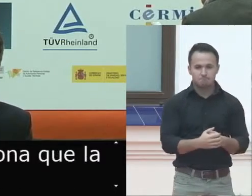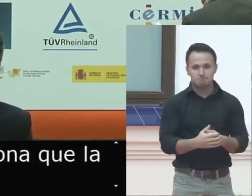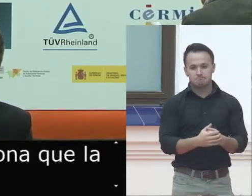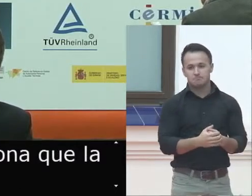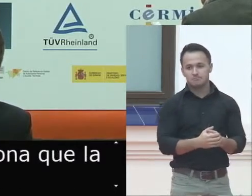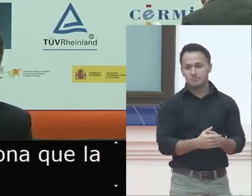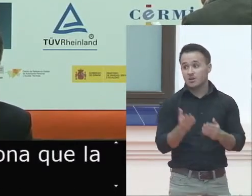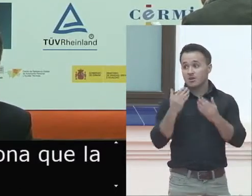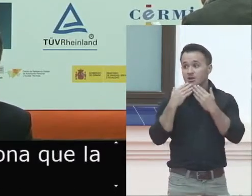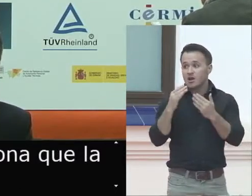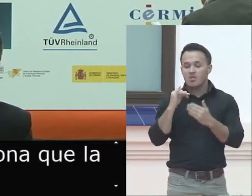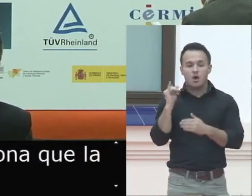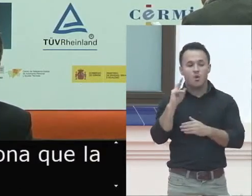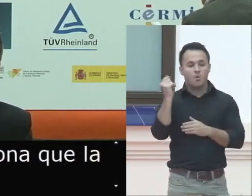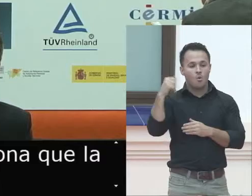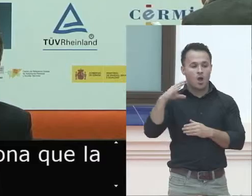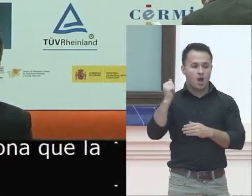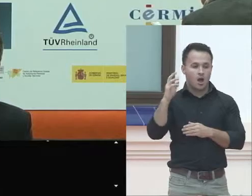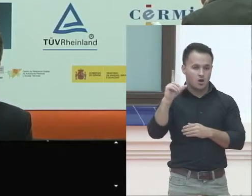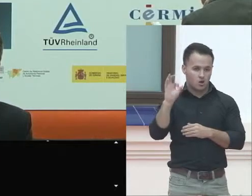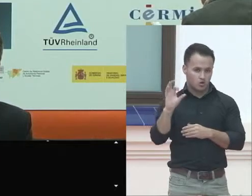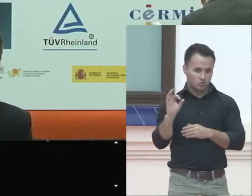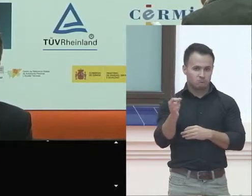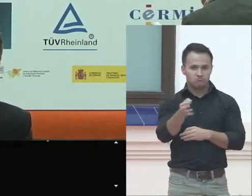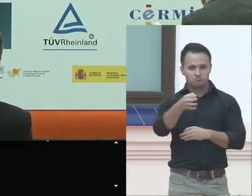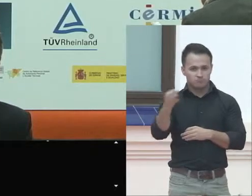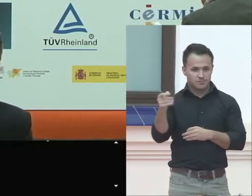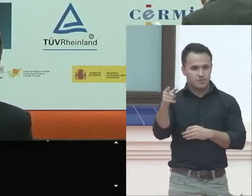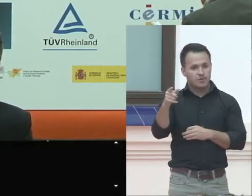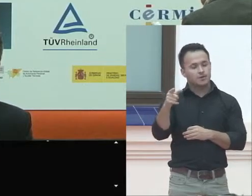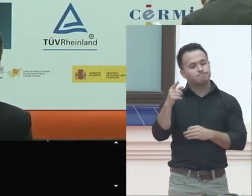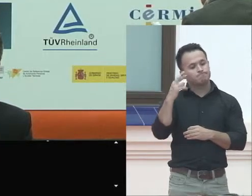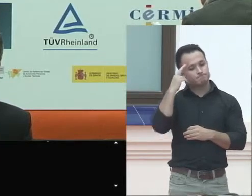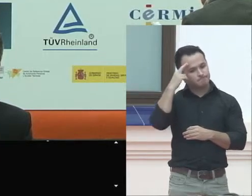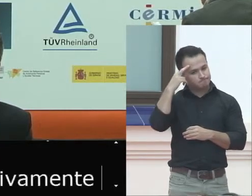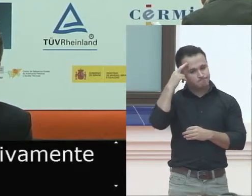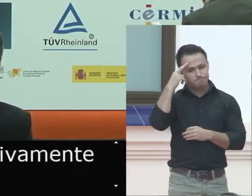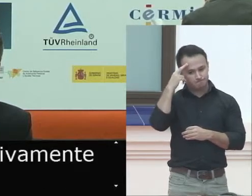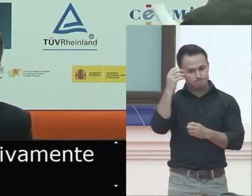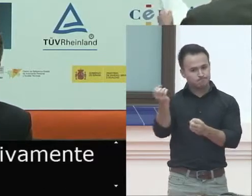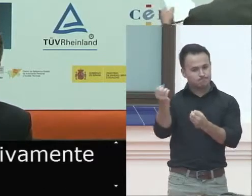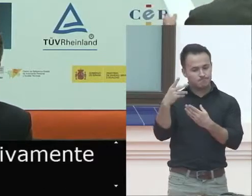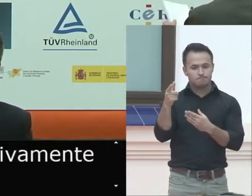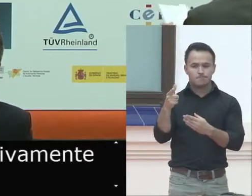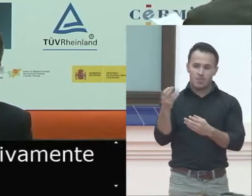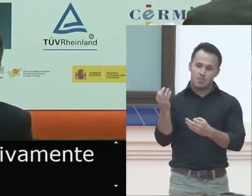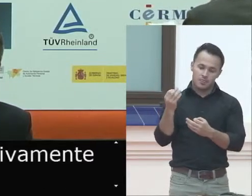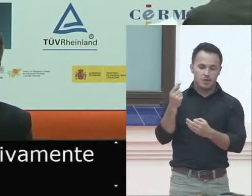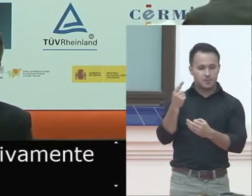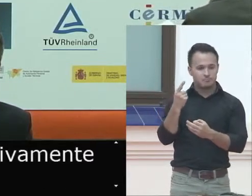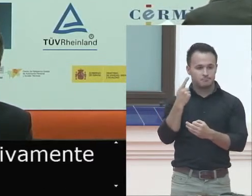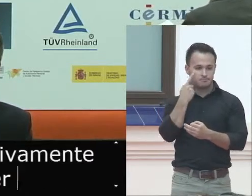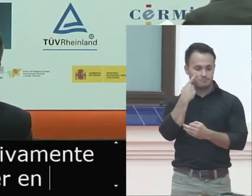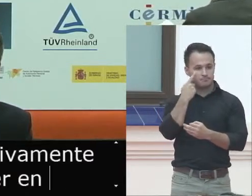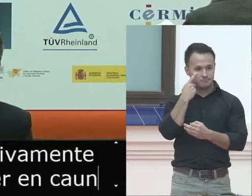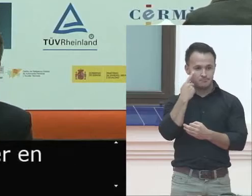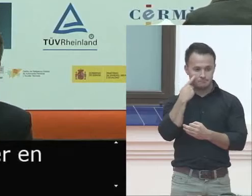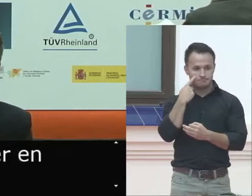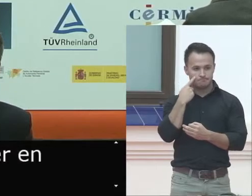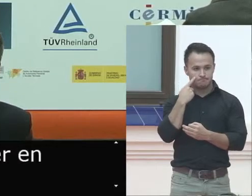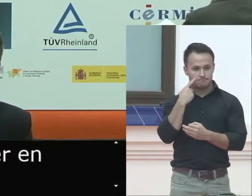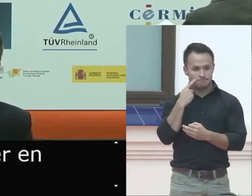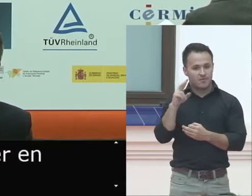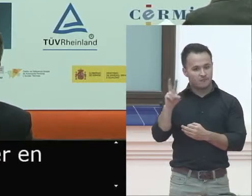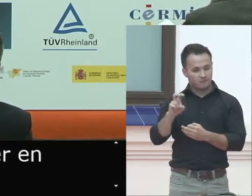Muchas gracias, Juan Carlos. Efectivamente, es una reflexión para considerar y tener en cuenta, porque lo que dices es